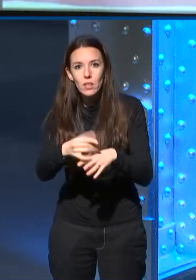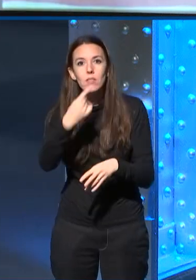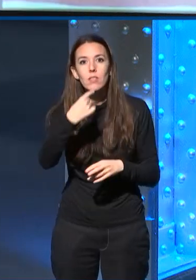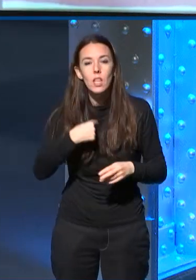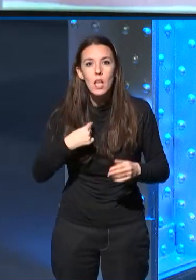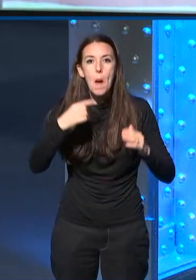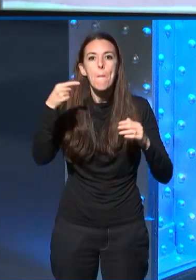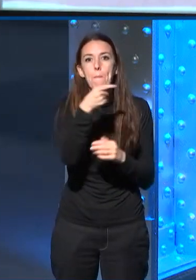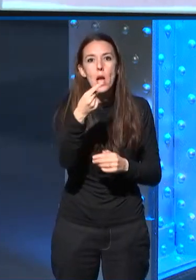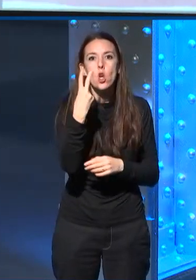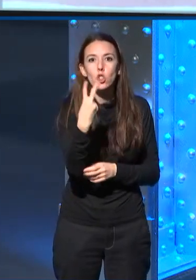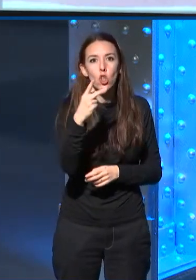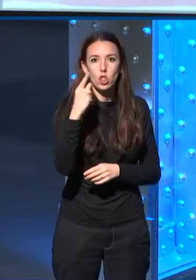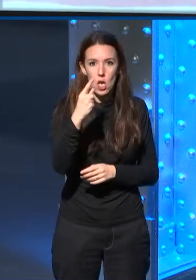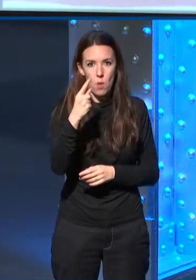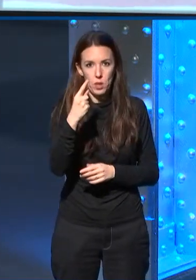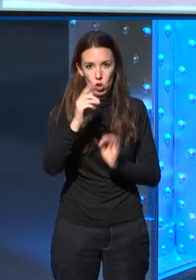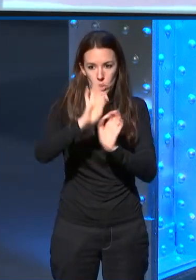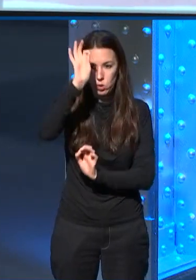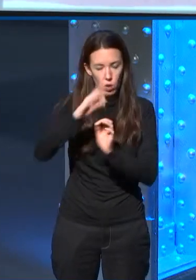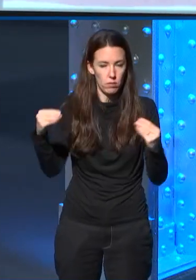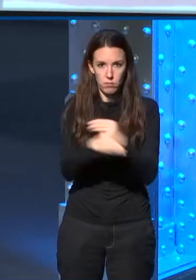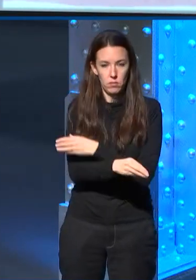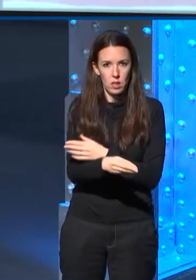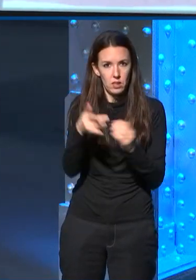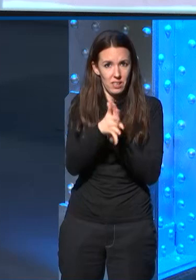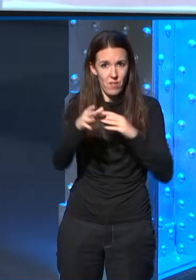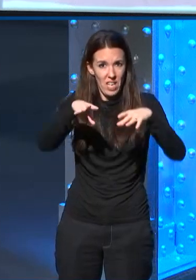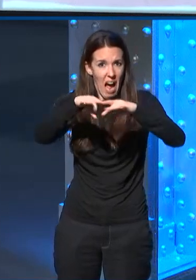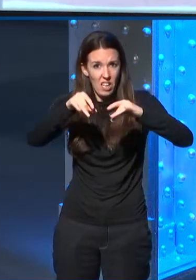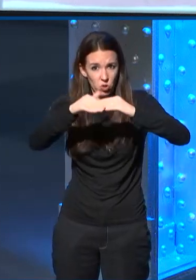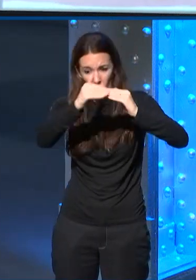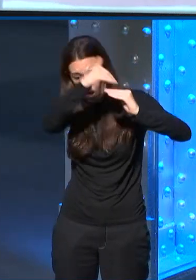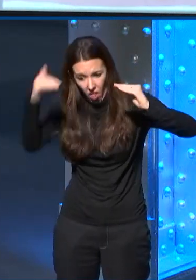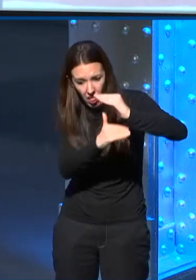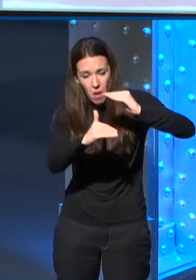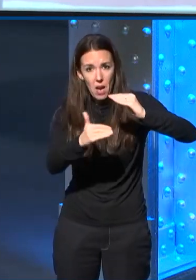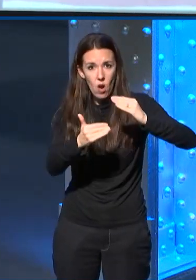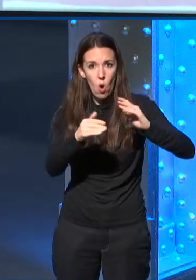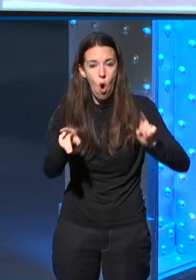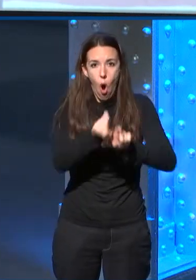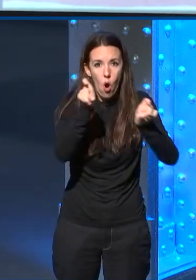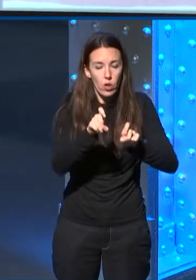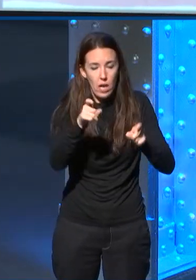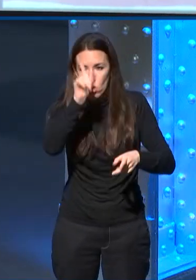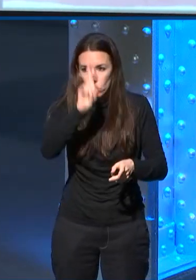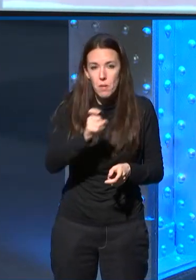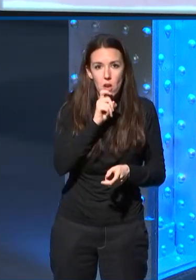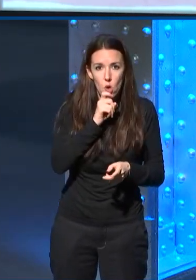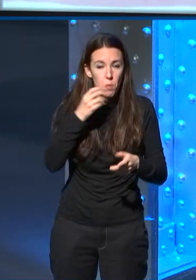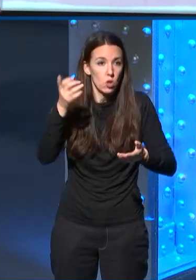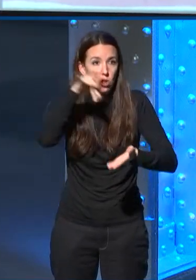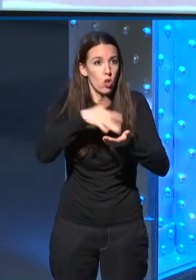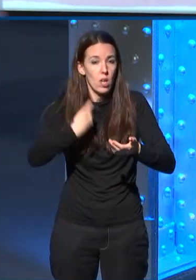eran menos 2 kilómetros de altura. Es decir, que estábamos bajo el suelo. El ordenador no supo cómo interpretarlo, interpretó que habíamos aterrizado, lo